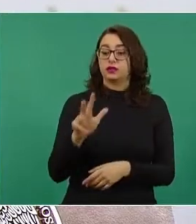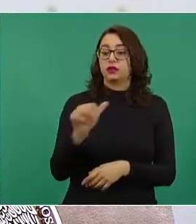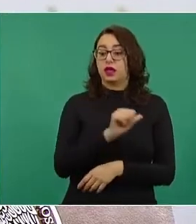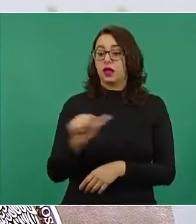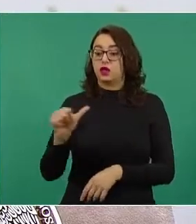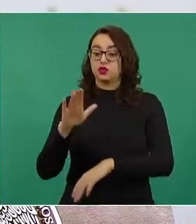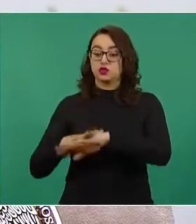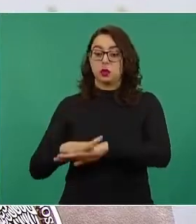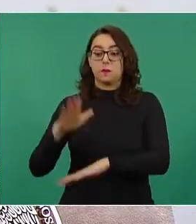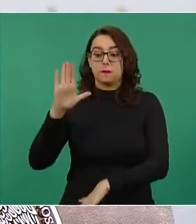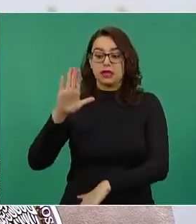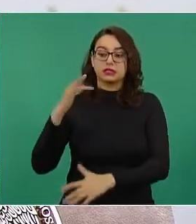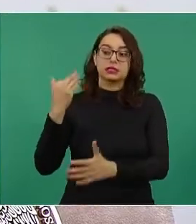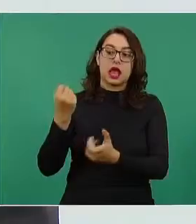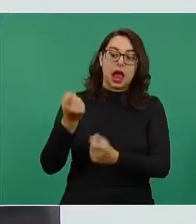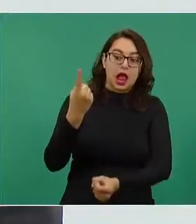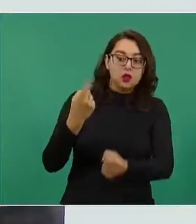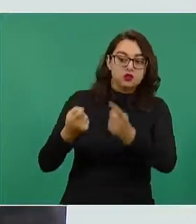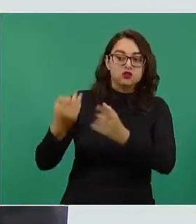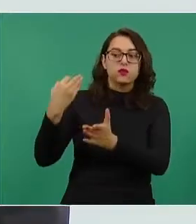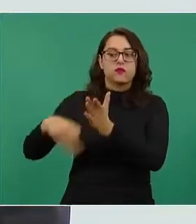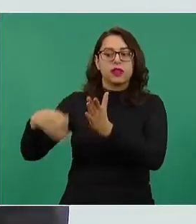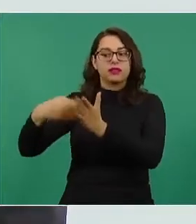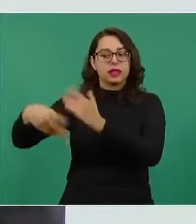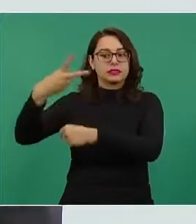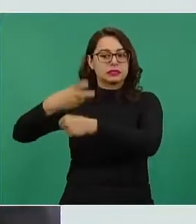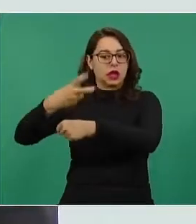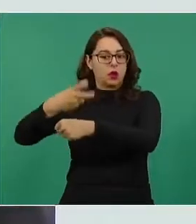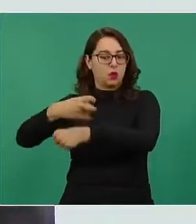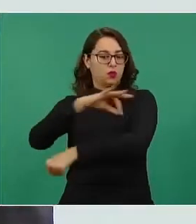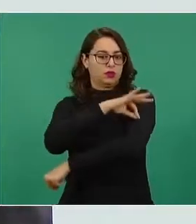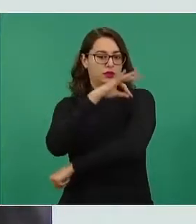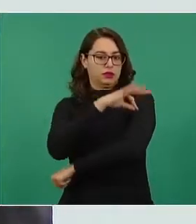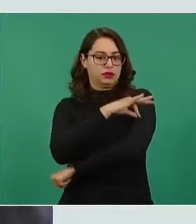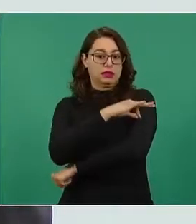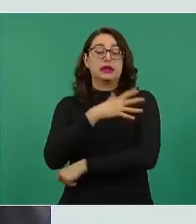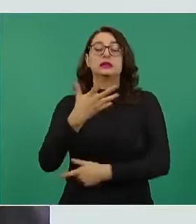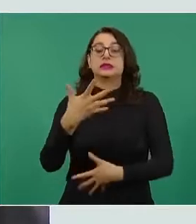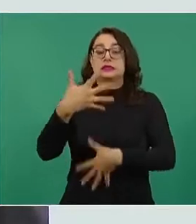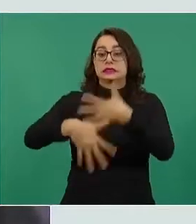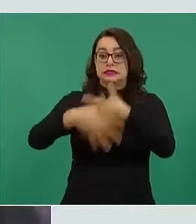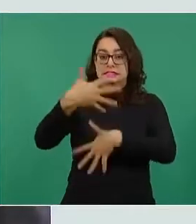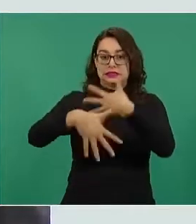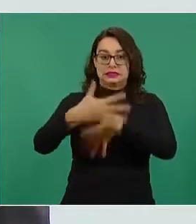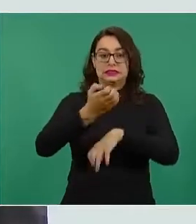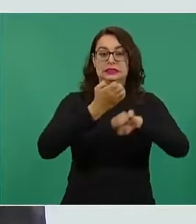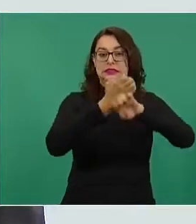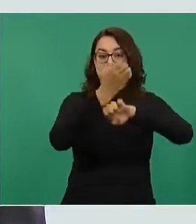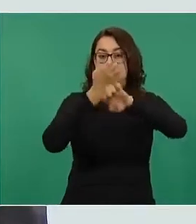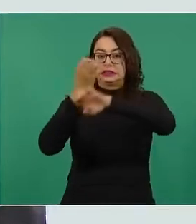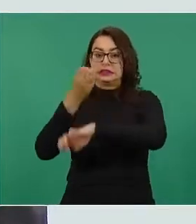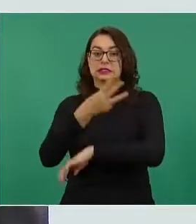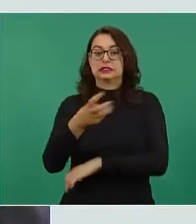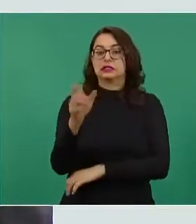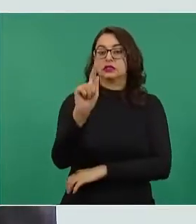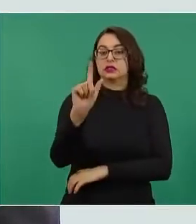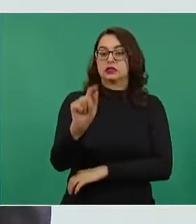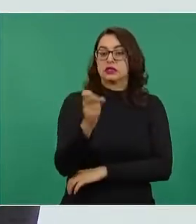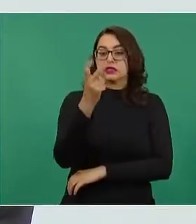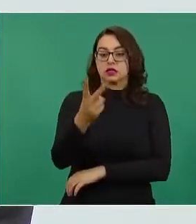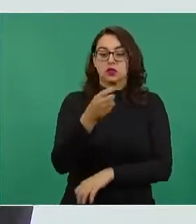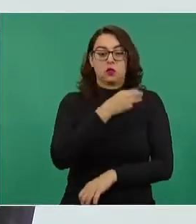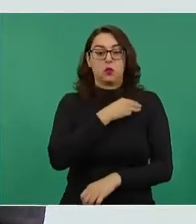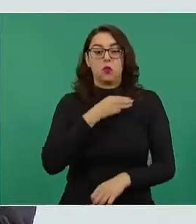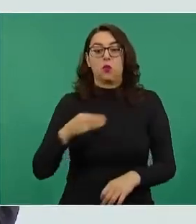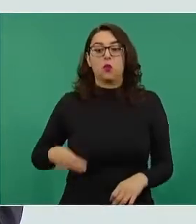dosis para toda la población adulta. Esto particularmente hay 15 estados, 372 municipios en donde